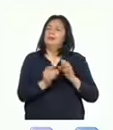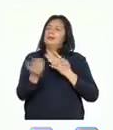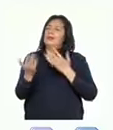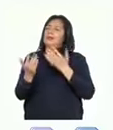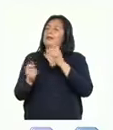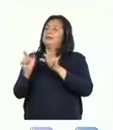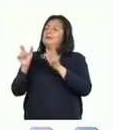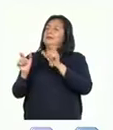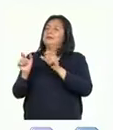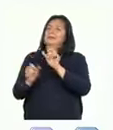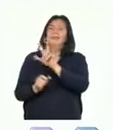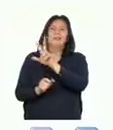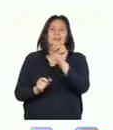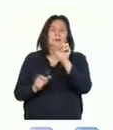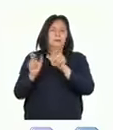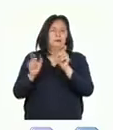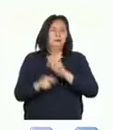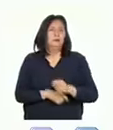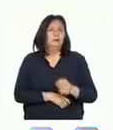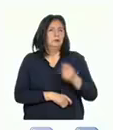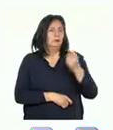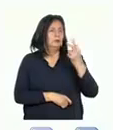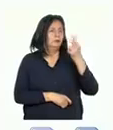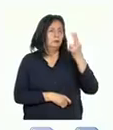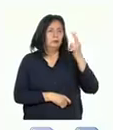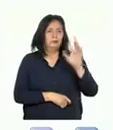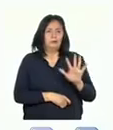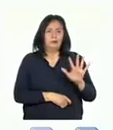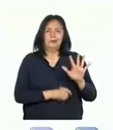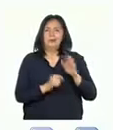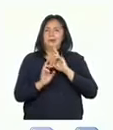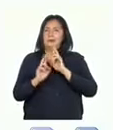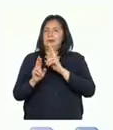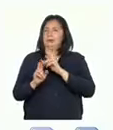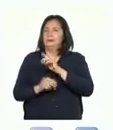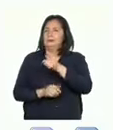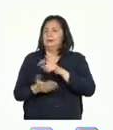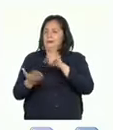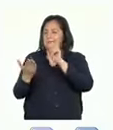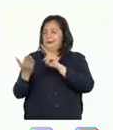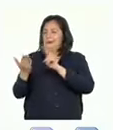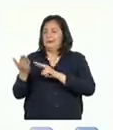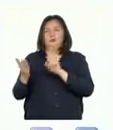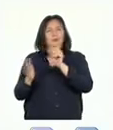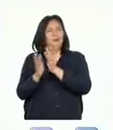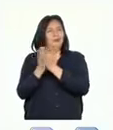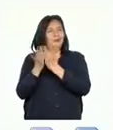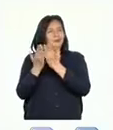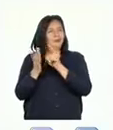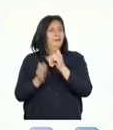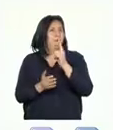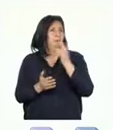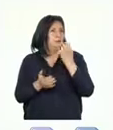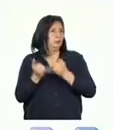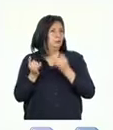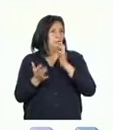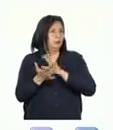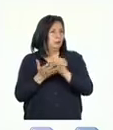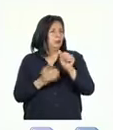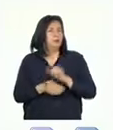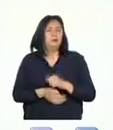30 personas, de las cuales 2/5 respondieron que habían leído un libro en el último